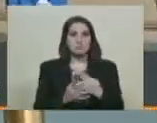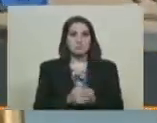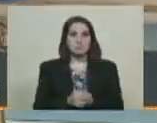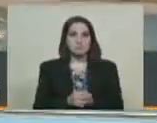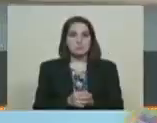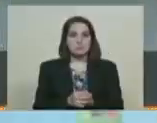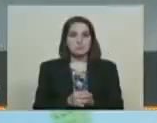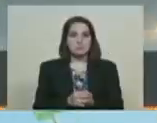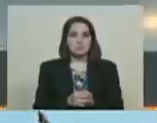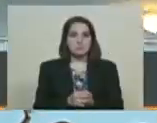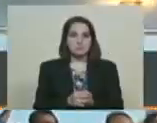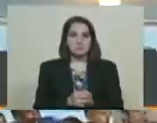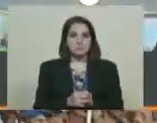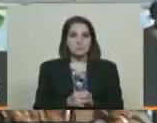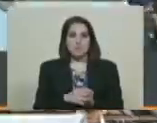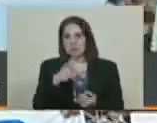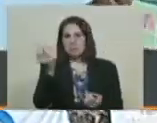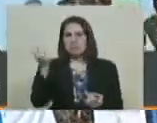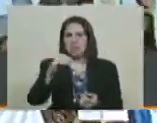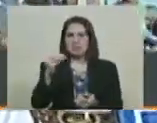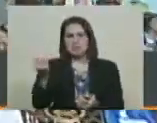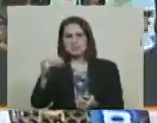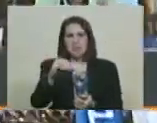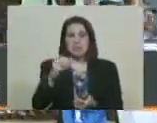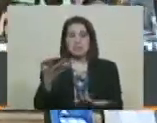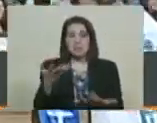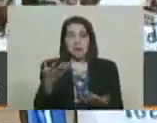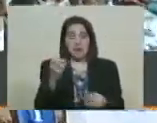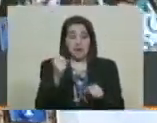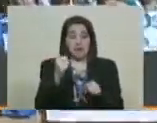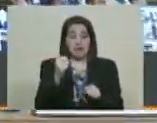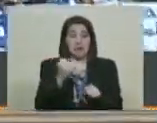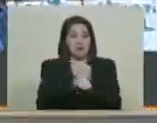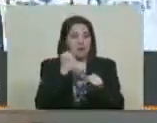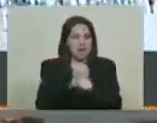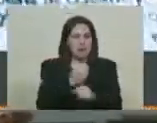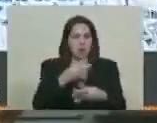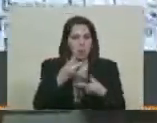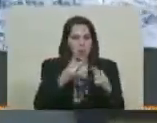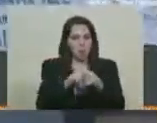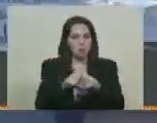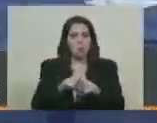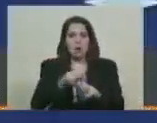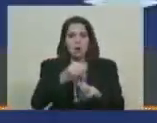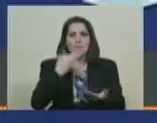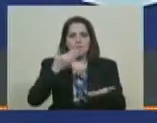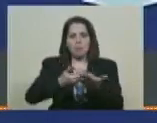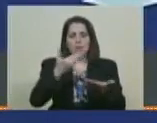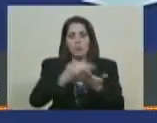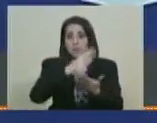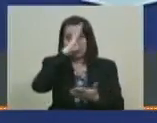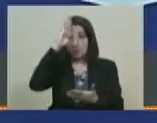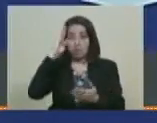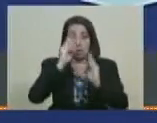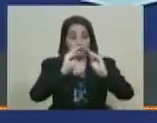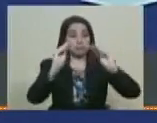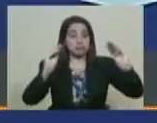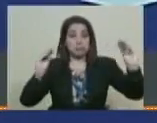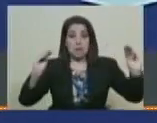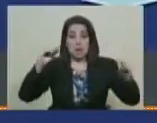para sumar a la propuesta de Diosdado Cabello que se convoquen las